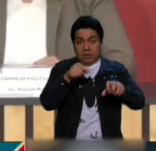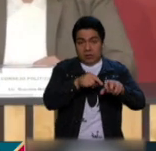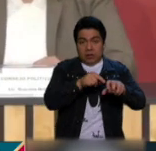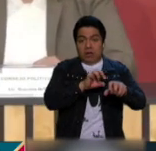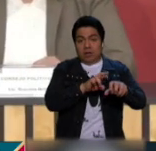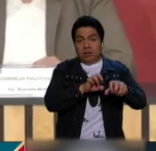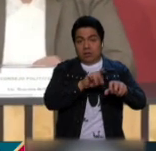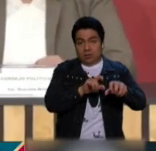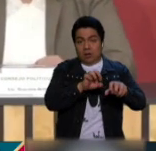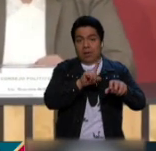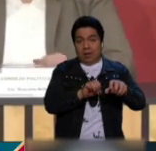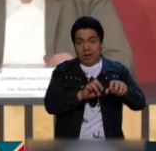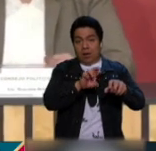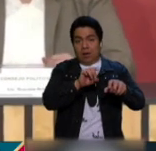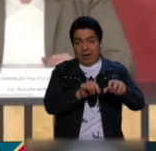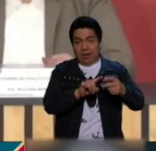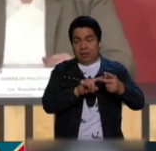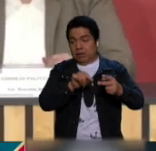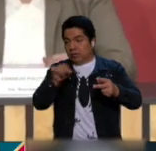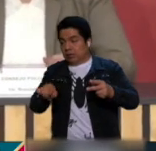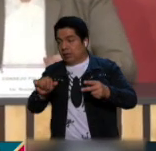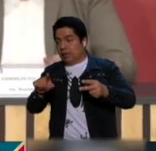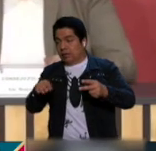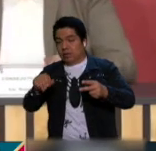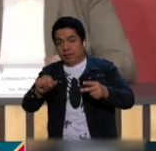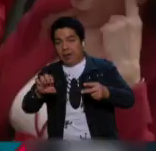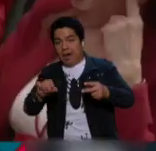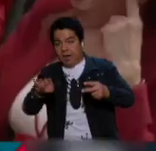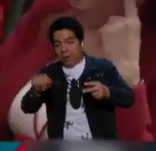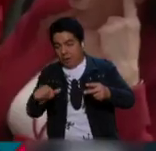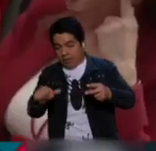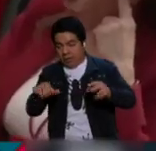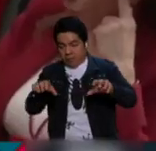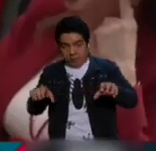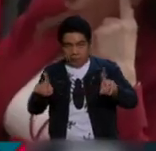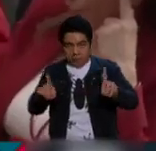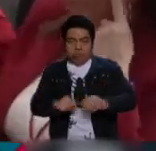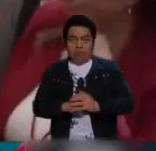militantes Rafael Alejandro Moreno Cárdenas y Alma Carolina Vigiano Austria,